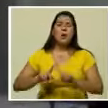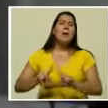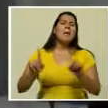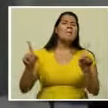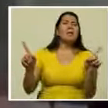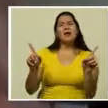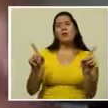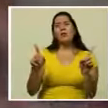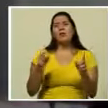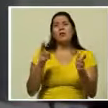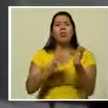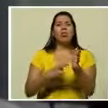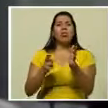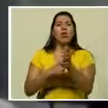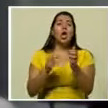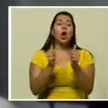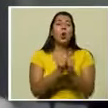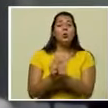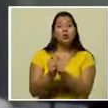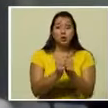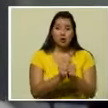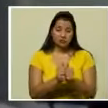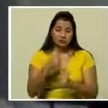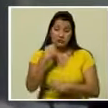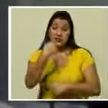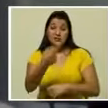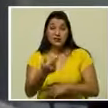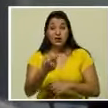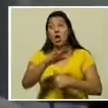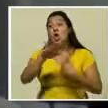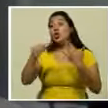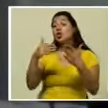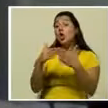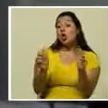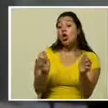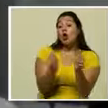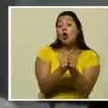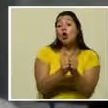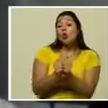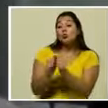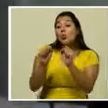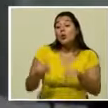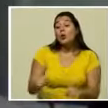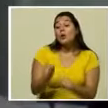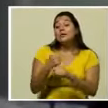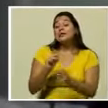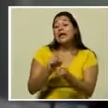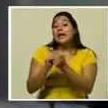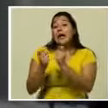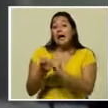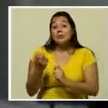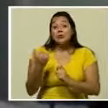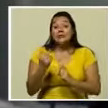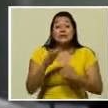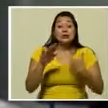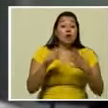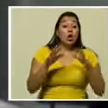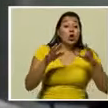decir, construir esta idea de que juntos podemos generar cambios, de que juntos